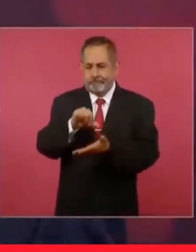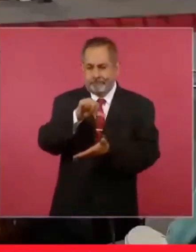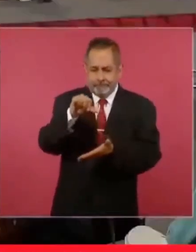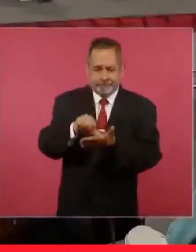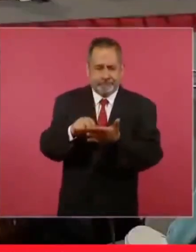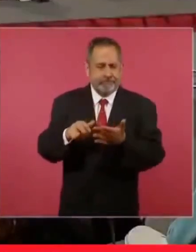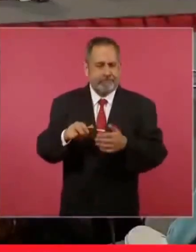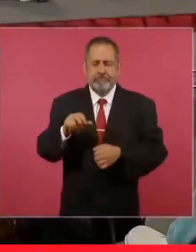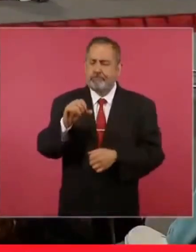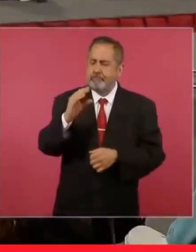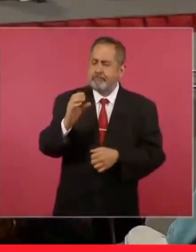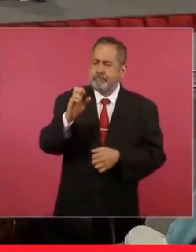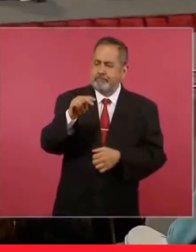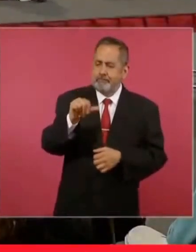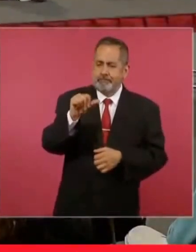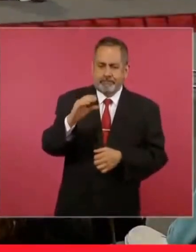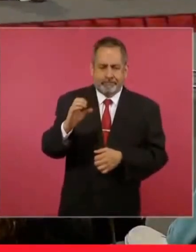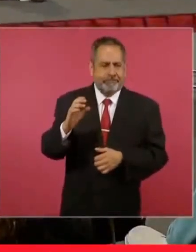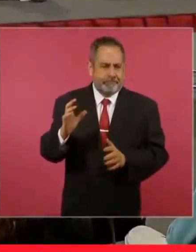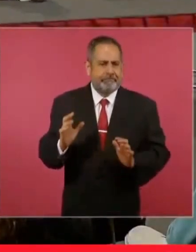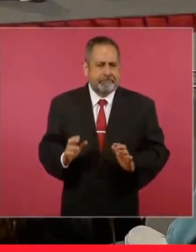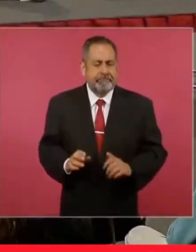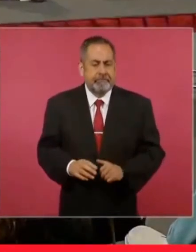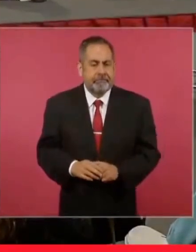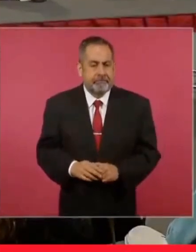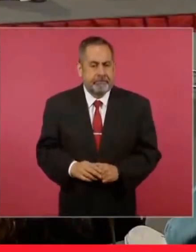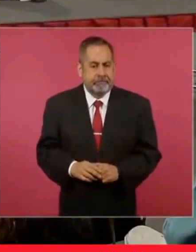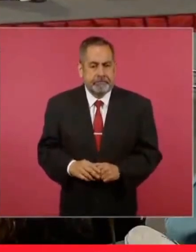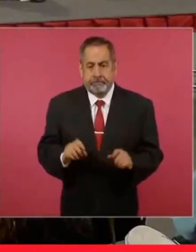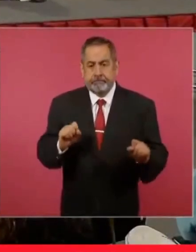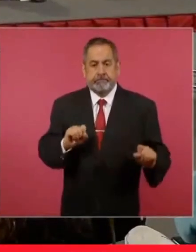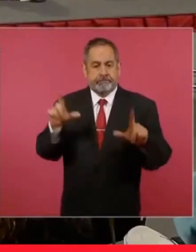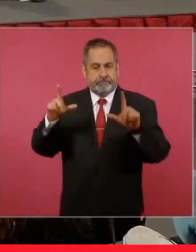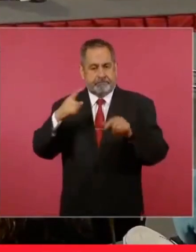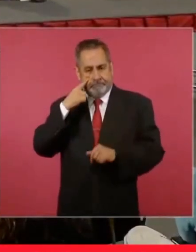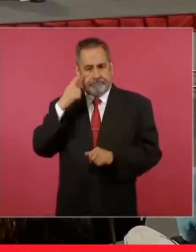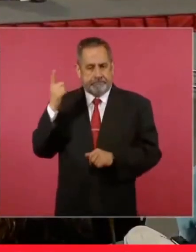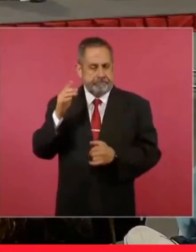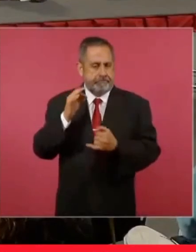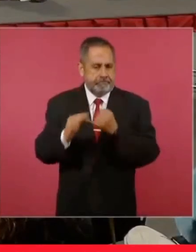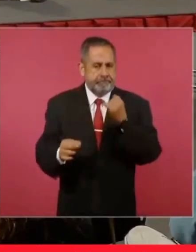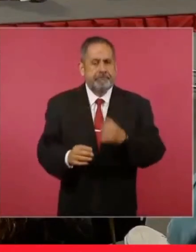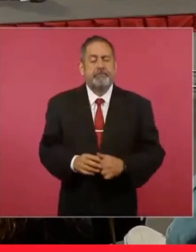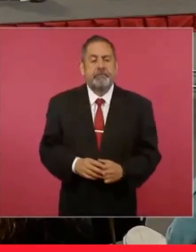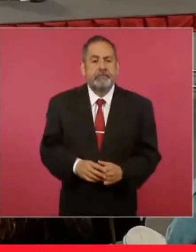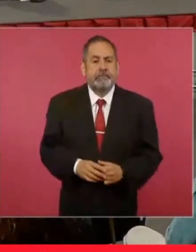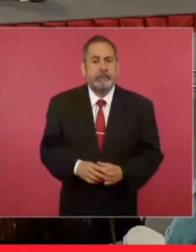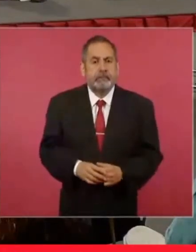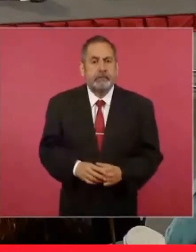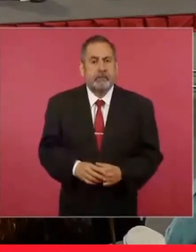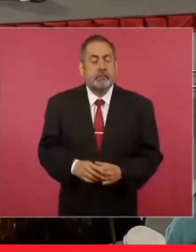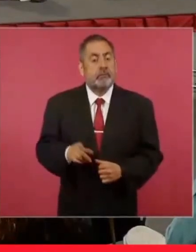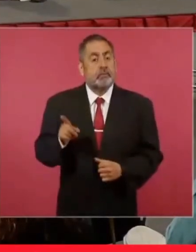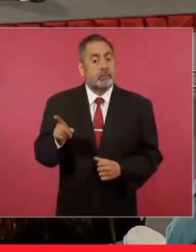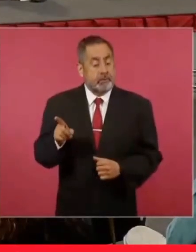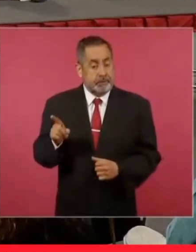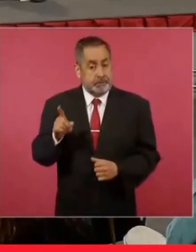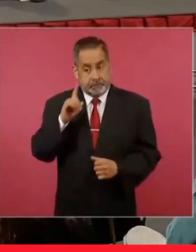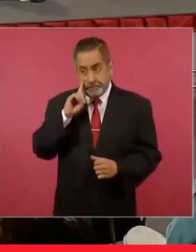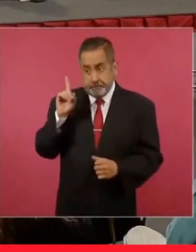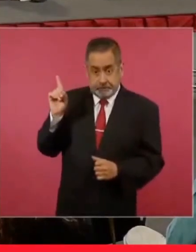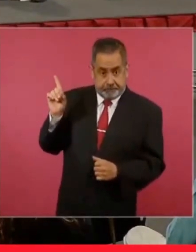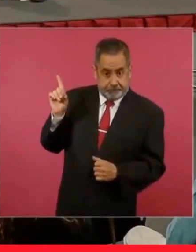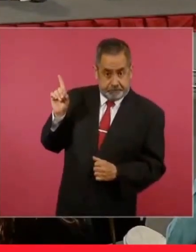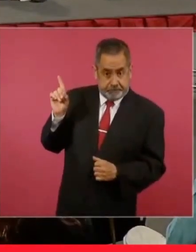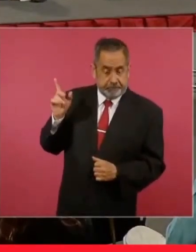Energía. Mi tercera transparencia y última es la siguiente. Aquí se muestra